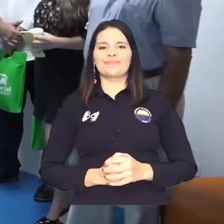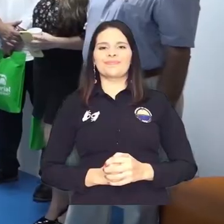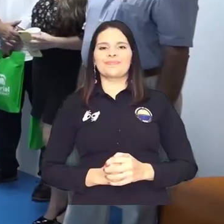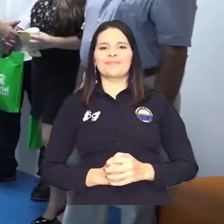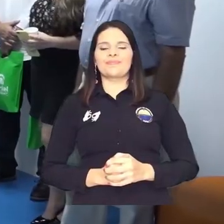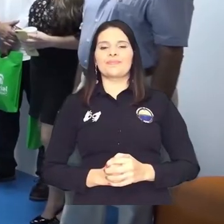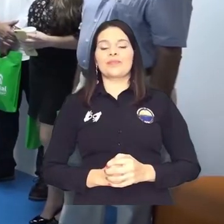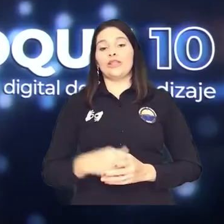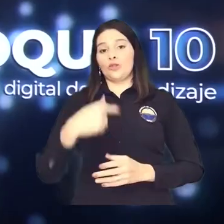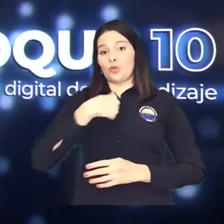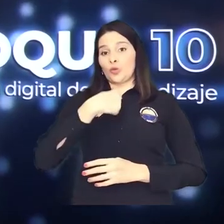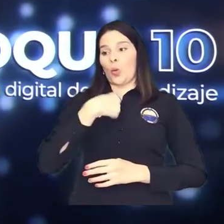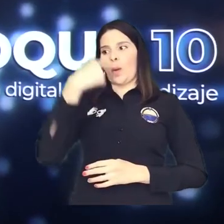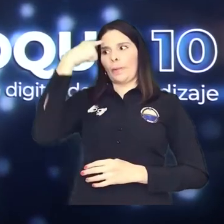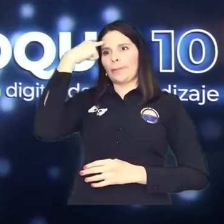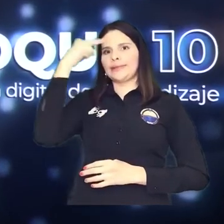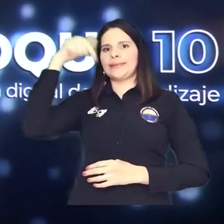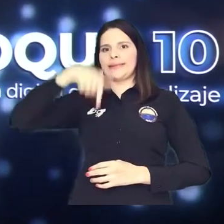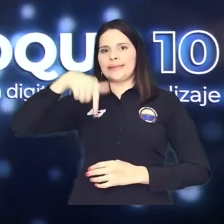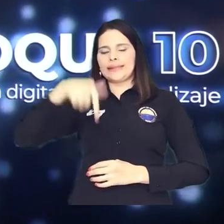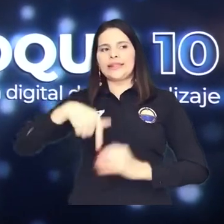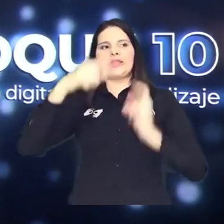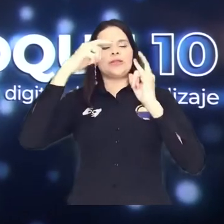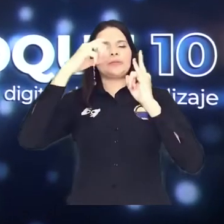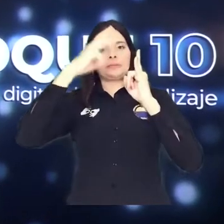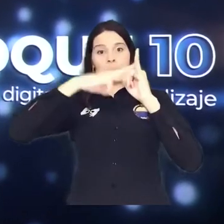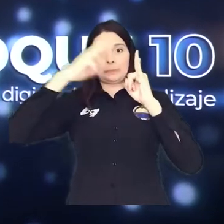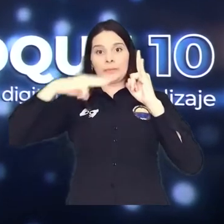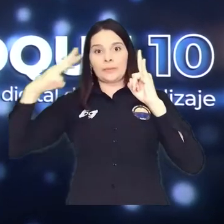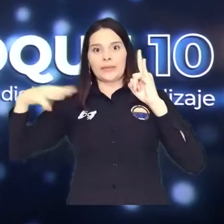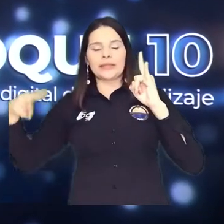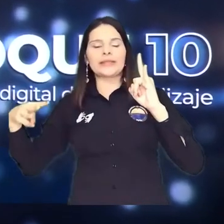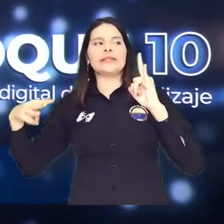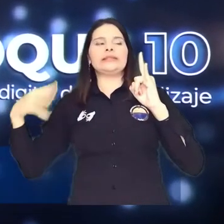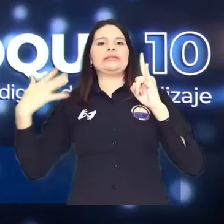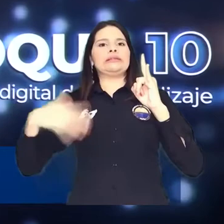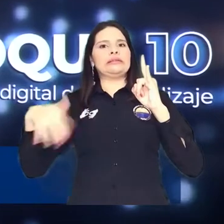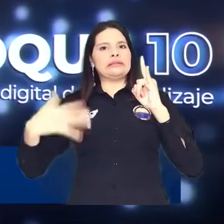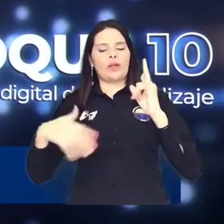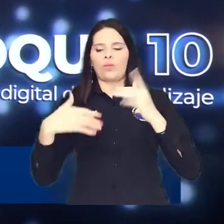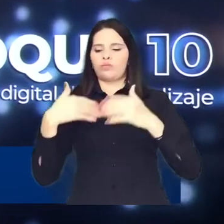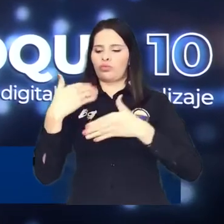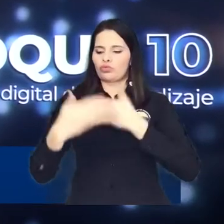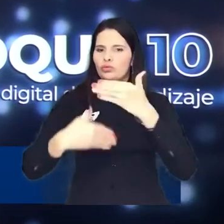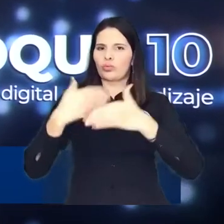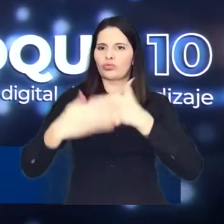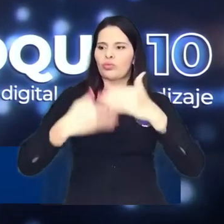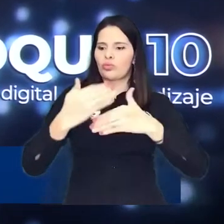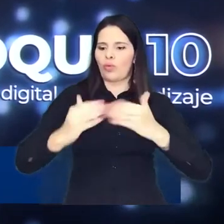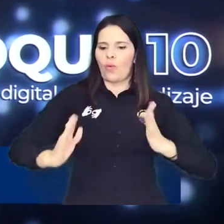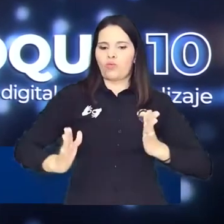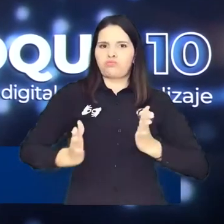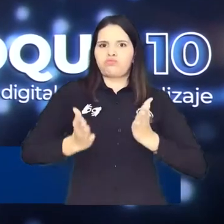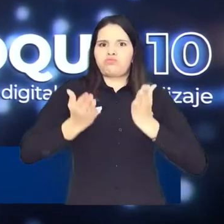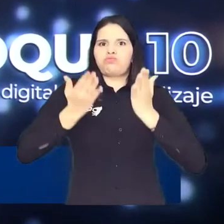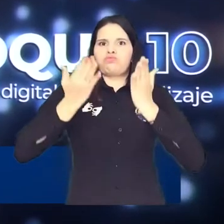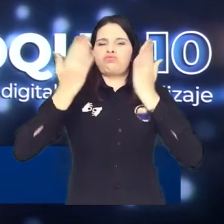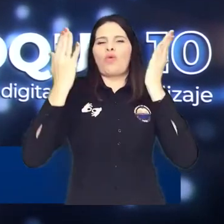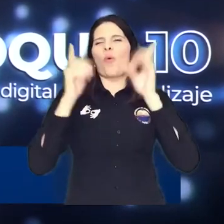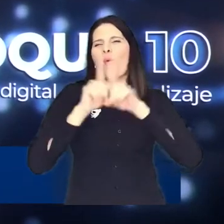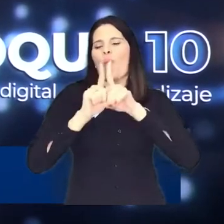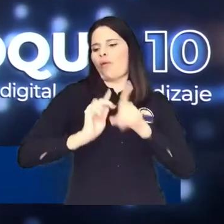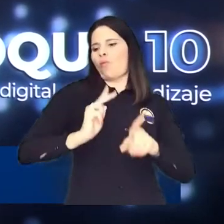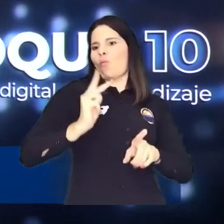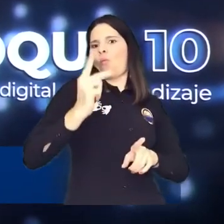yo creo que es la universidad en torno a todos los aspectos está en un proceso evolutivo que sea bien sea bastante